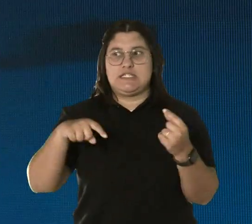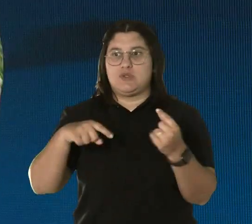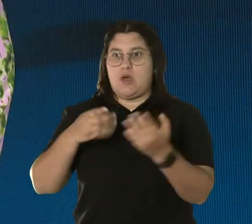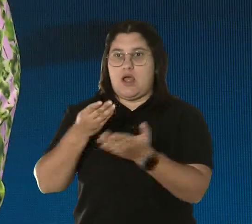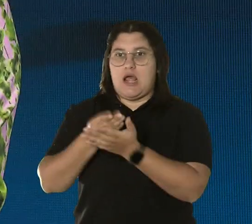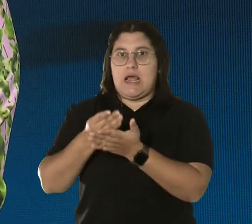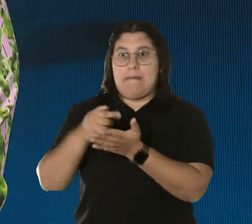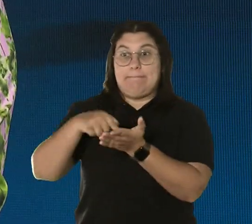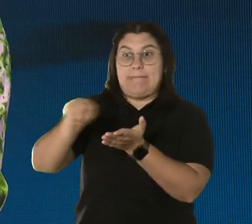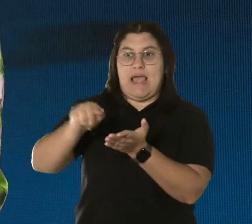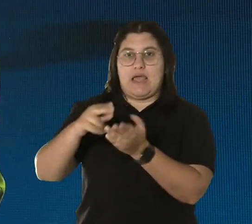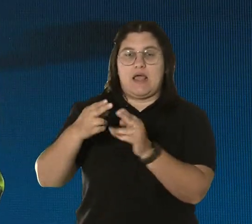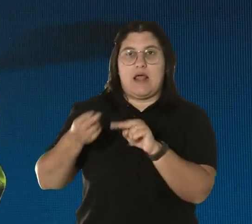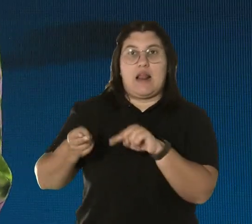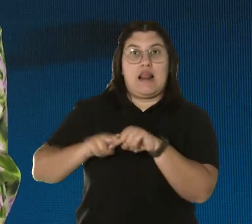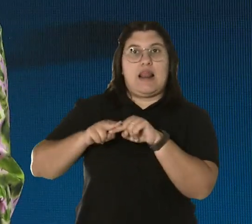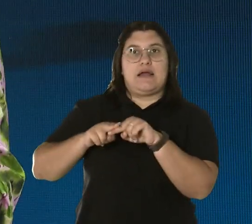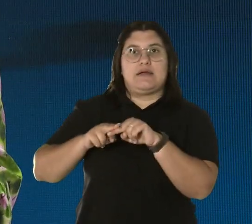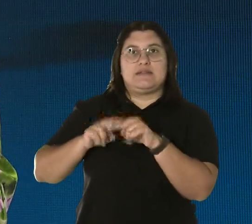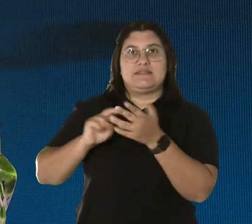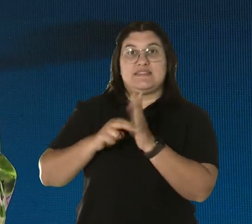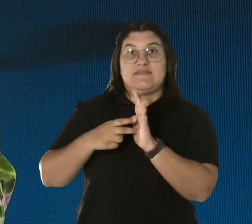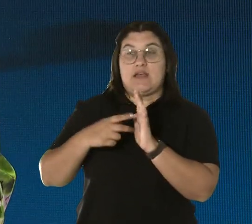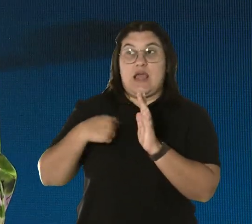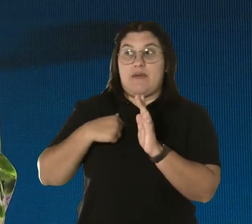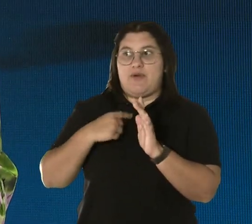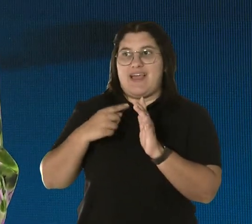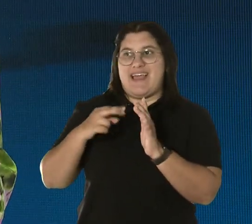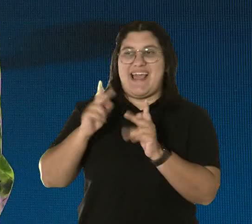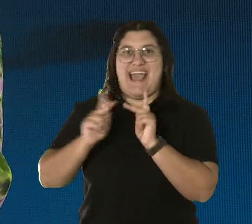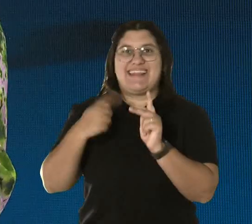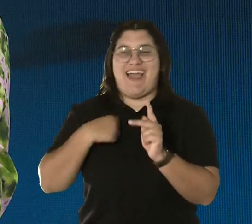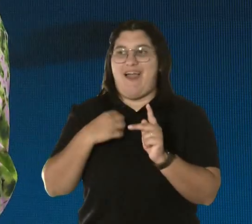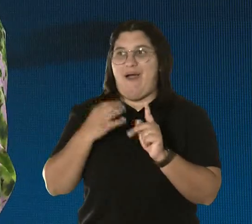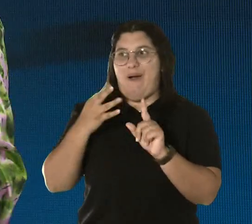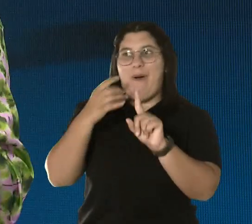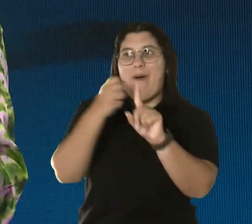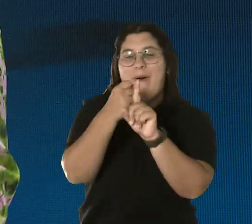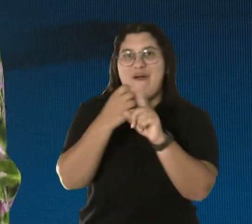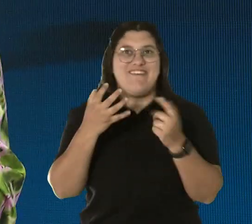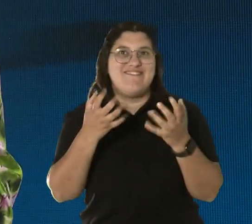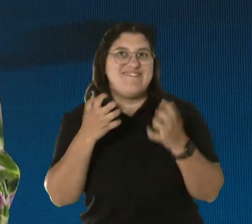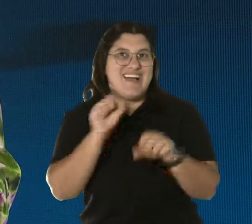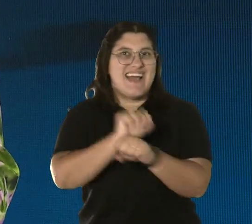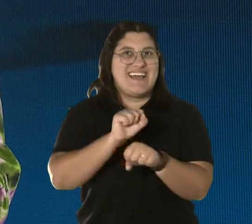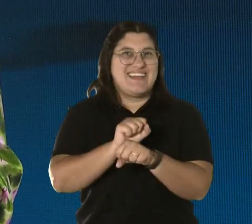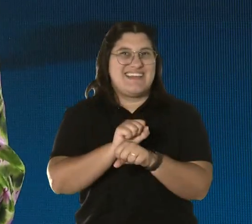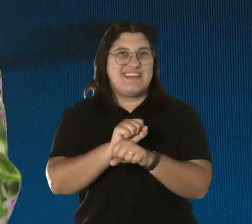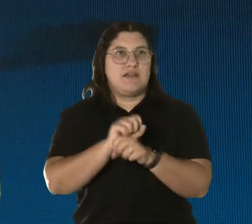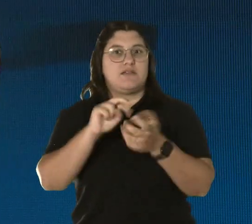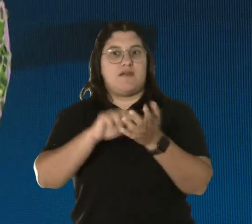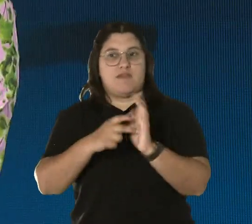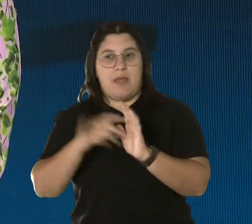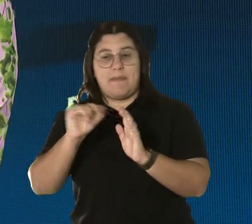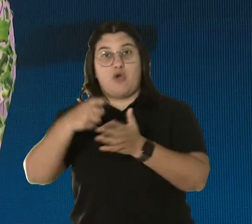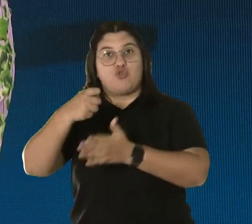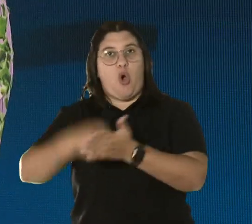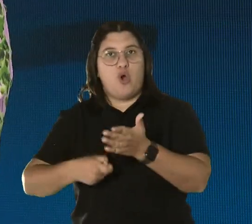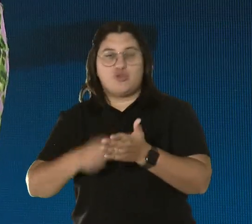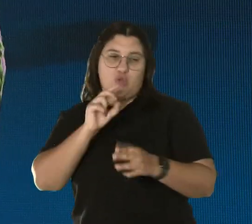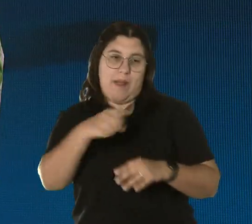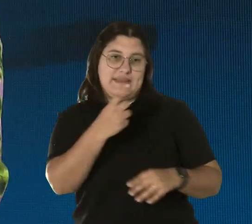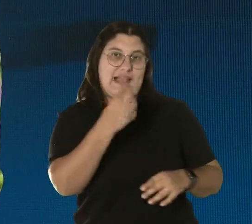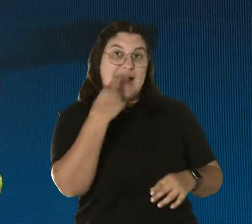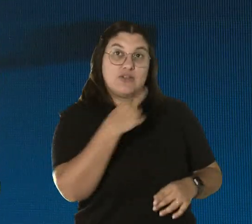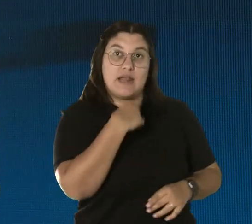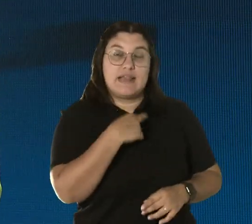porque si yo no subo los salarios, no soy atractivo para la clase trabajadora. ¿Y qué pasa? Aumentan los costos de una compañía, no solamente en la industria de